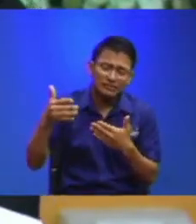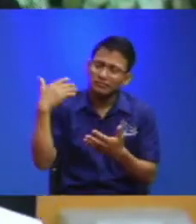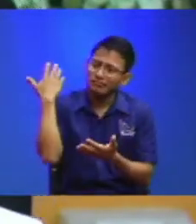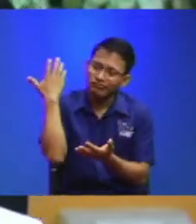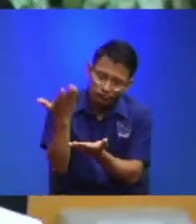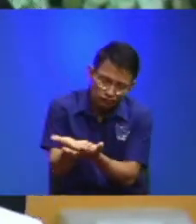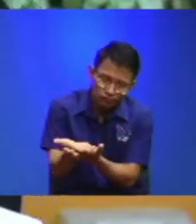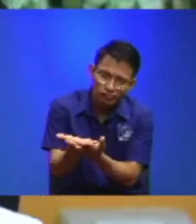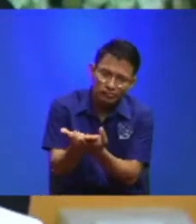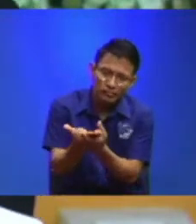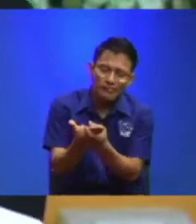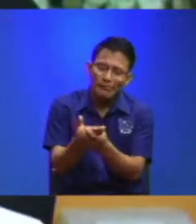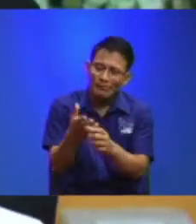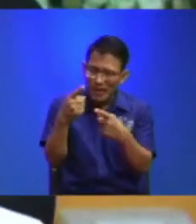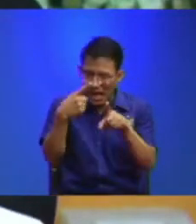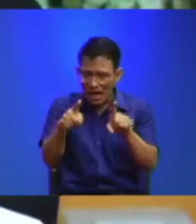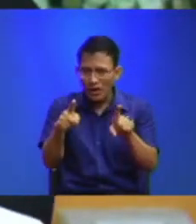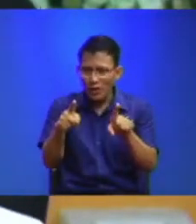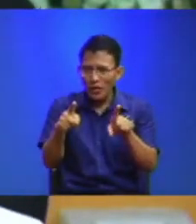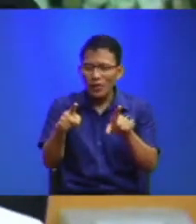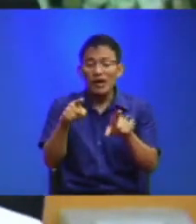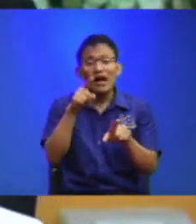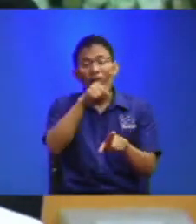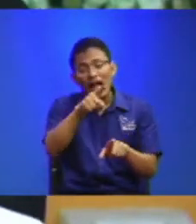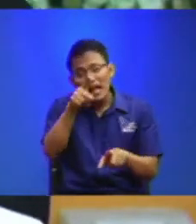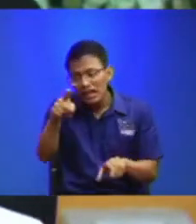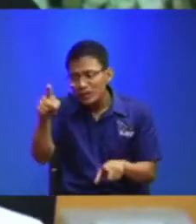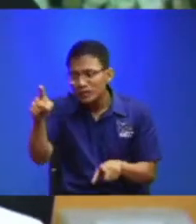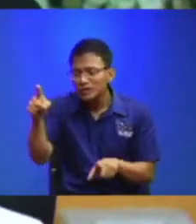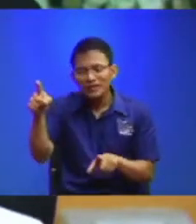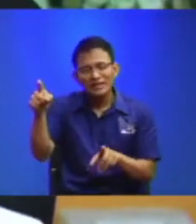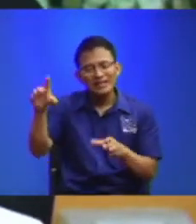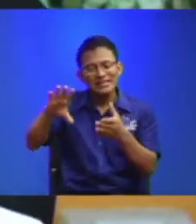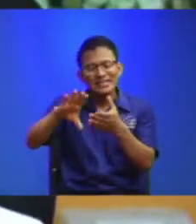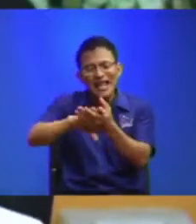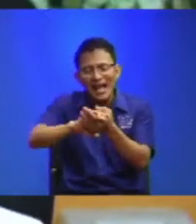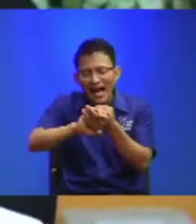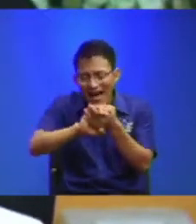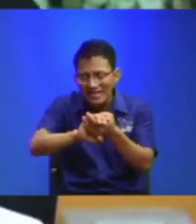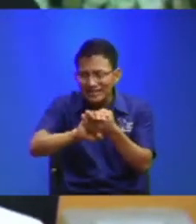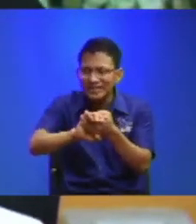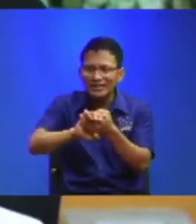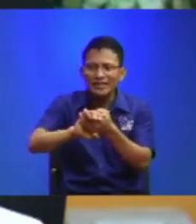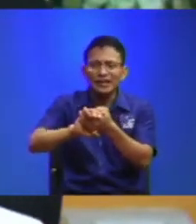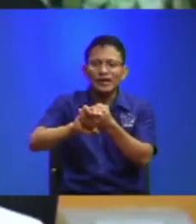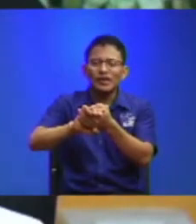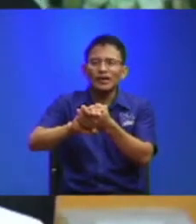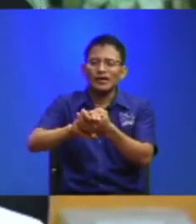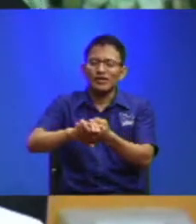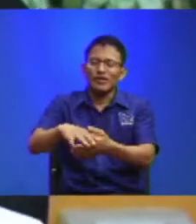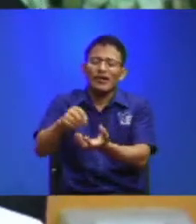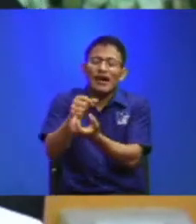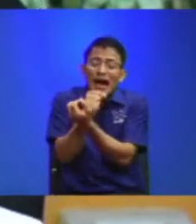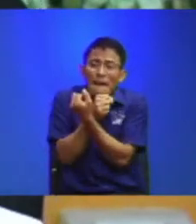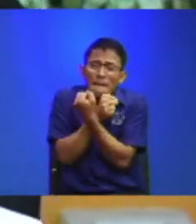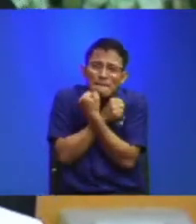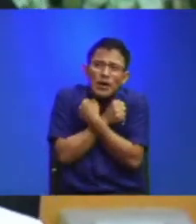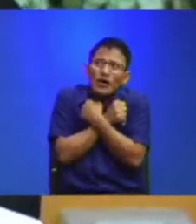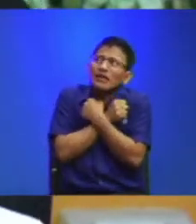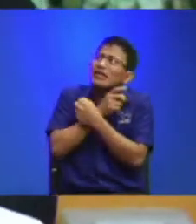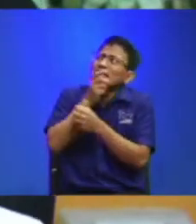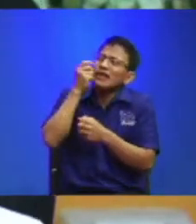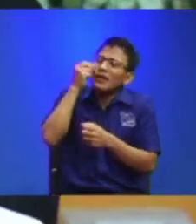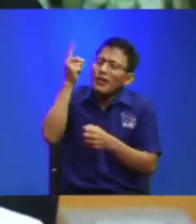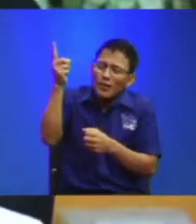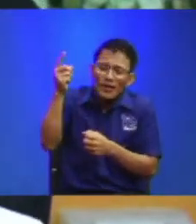lo hace en el orden de Dios, por amor, un amor genuino, no fingido, le